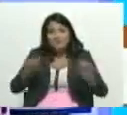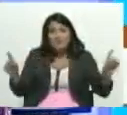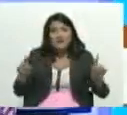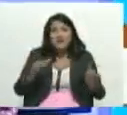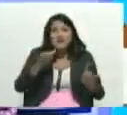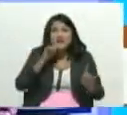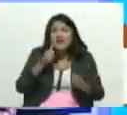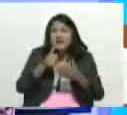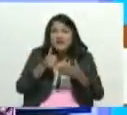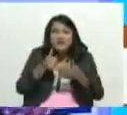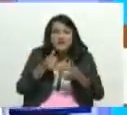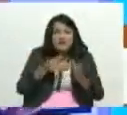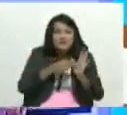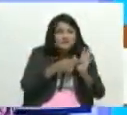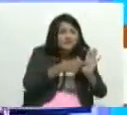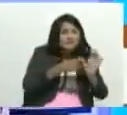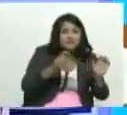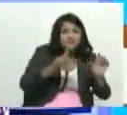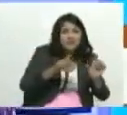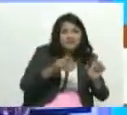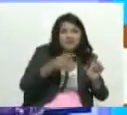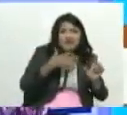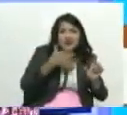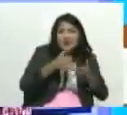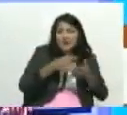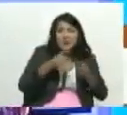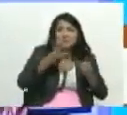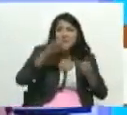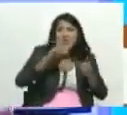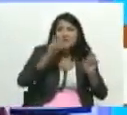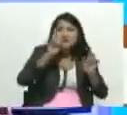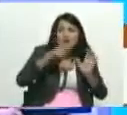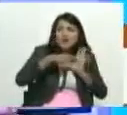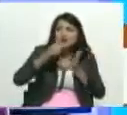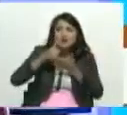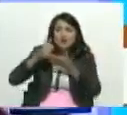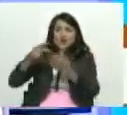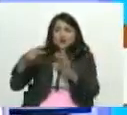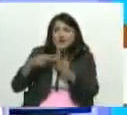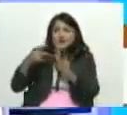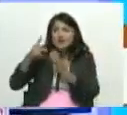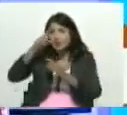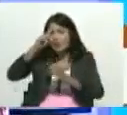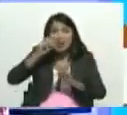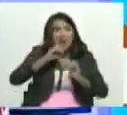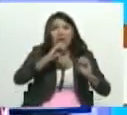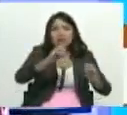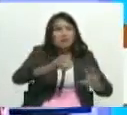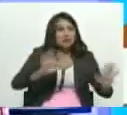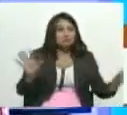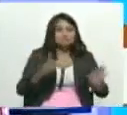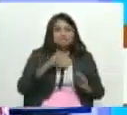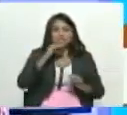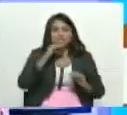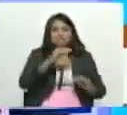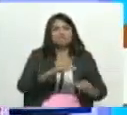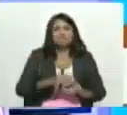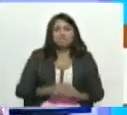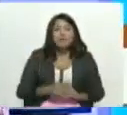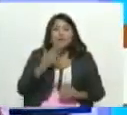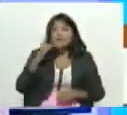esta ayuda de Venezuela nadie durante la pandemia la brigada de Cuba